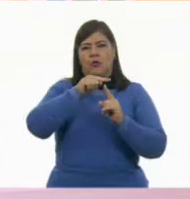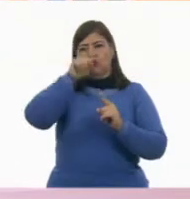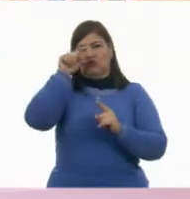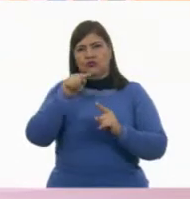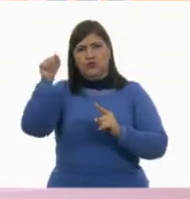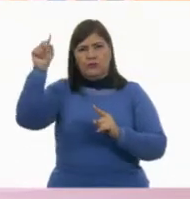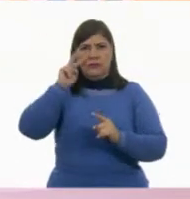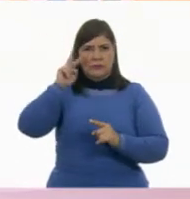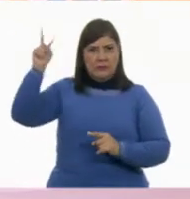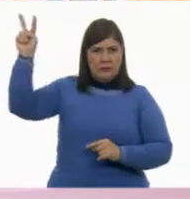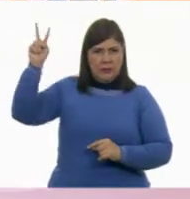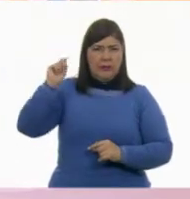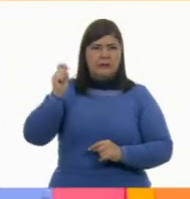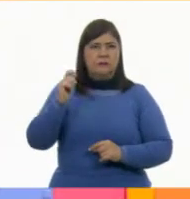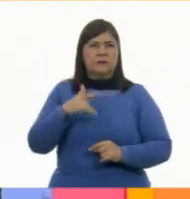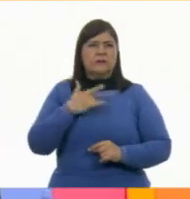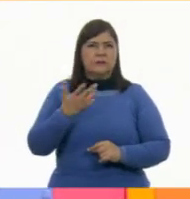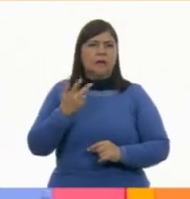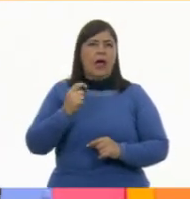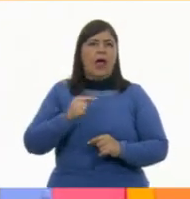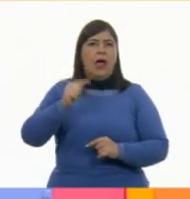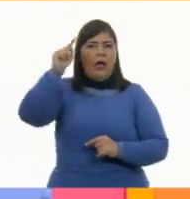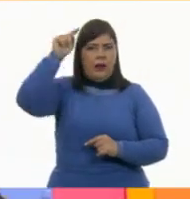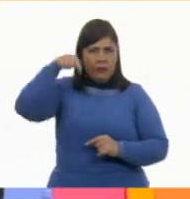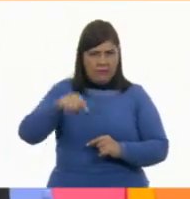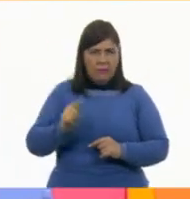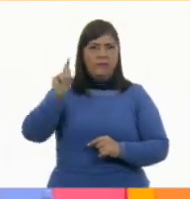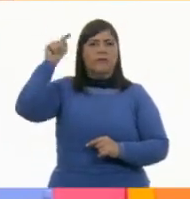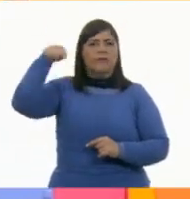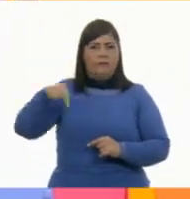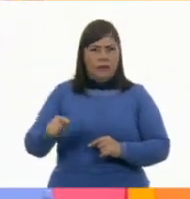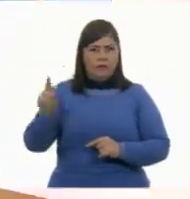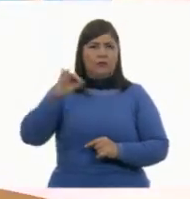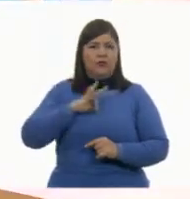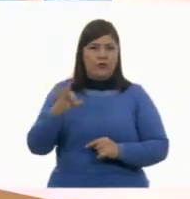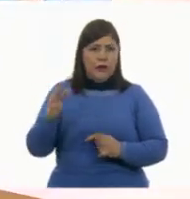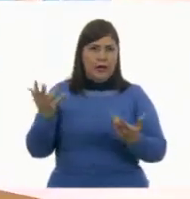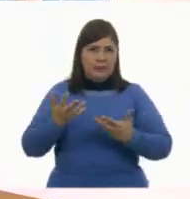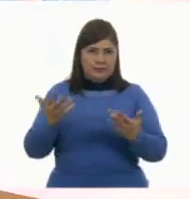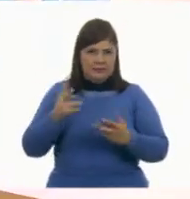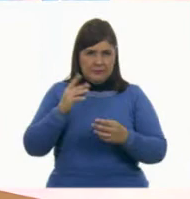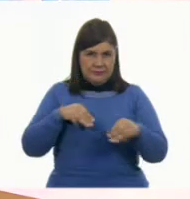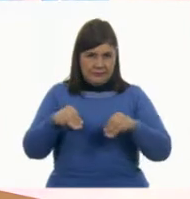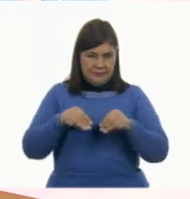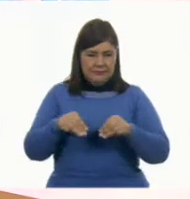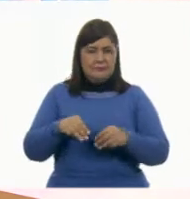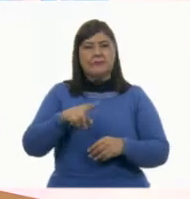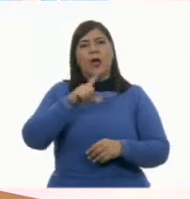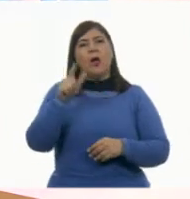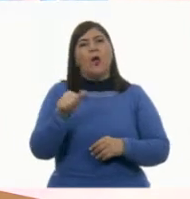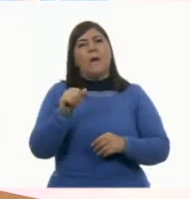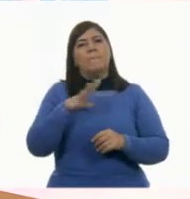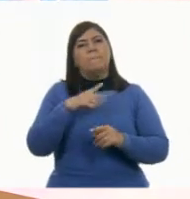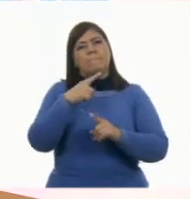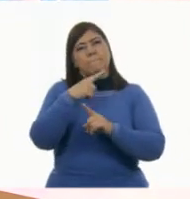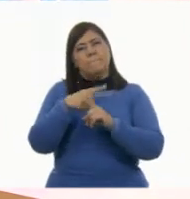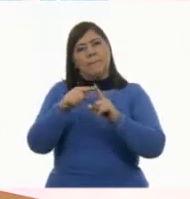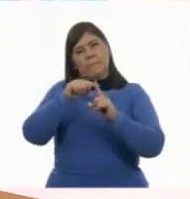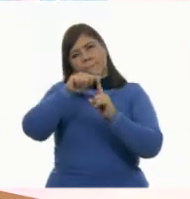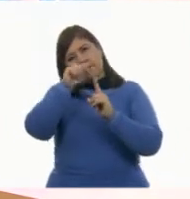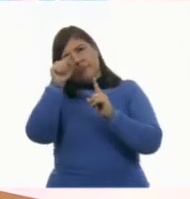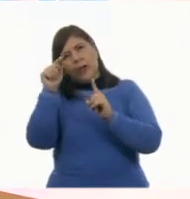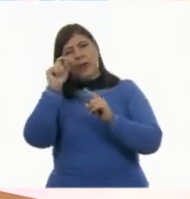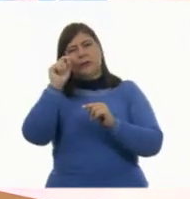un zigzag, que podría ser hacia arriba, hacia abajo, hacia arriba, hacia abajo. Y un medio círculo que podría ser de